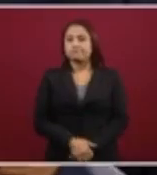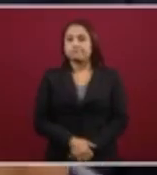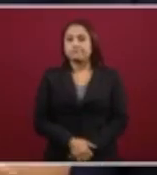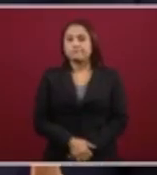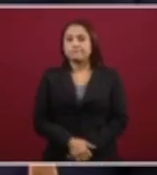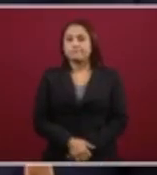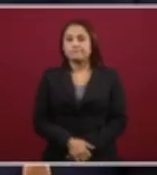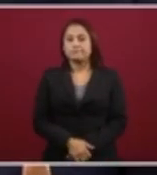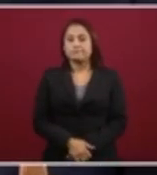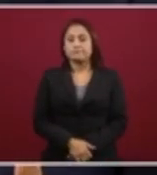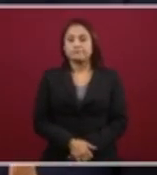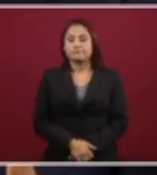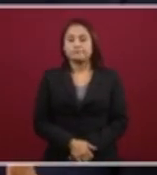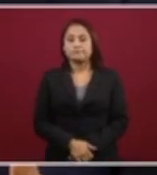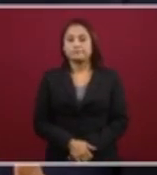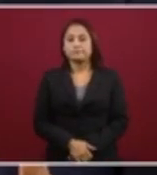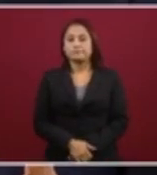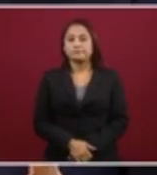sean